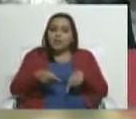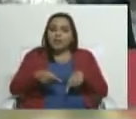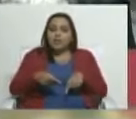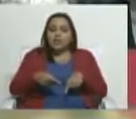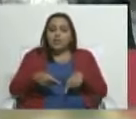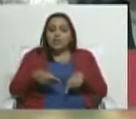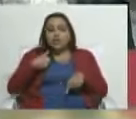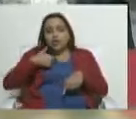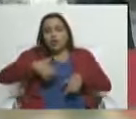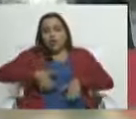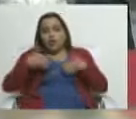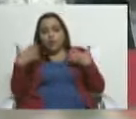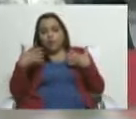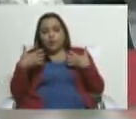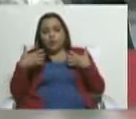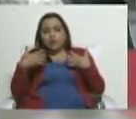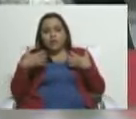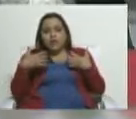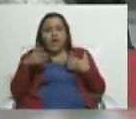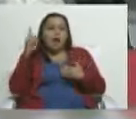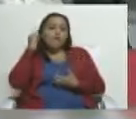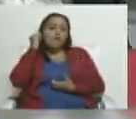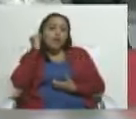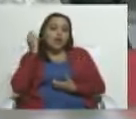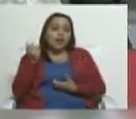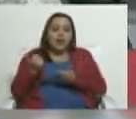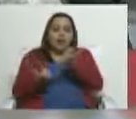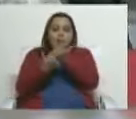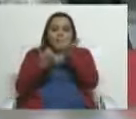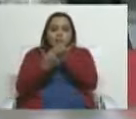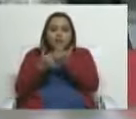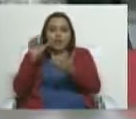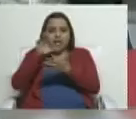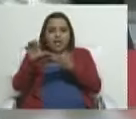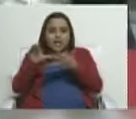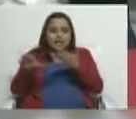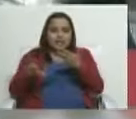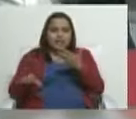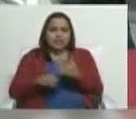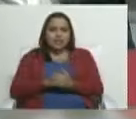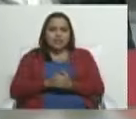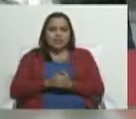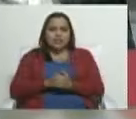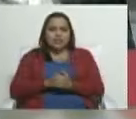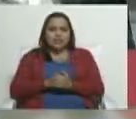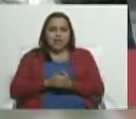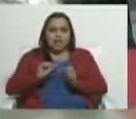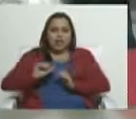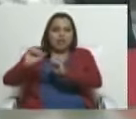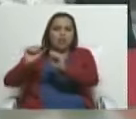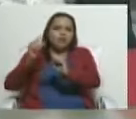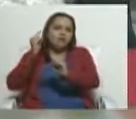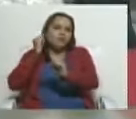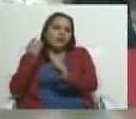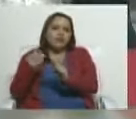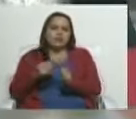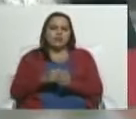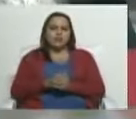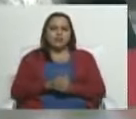odio al feminismo. Una de las cosas que caracteriza el posfascismo es la lucha contra el feminismo. Es decir,